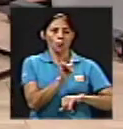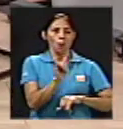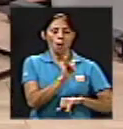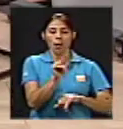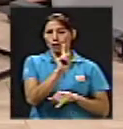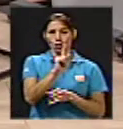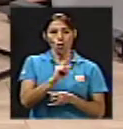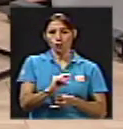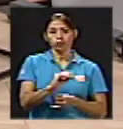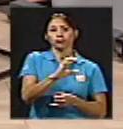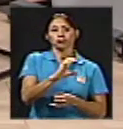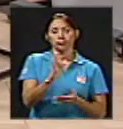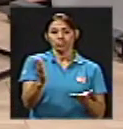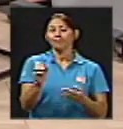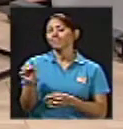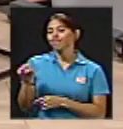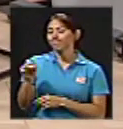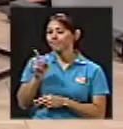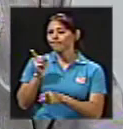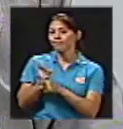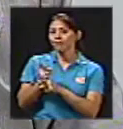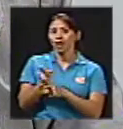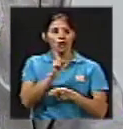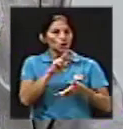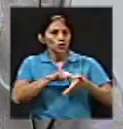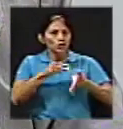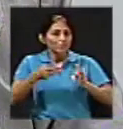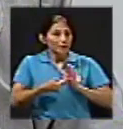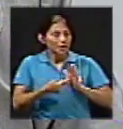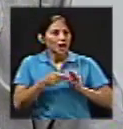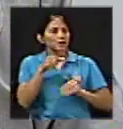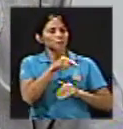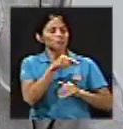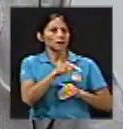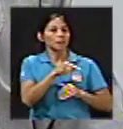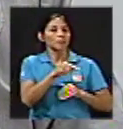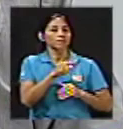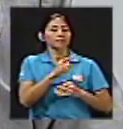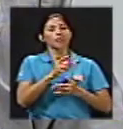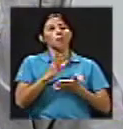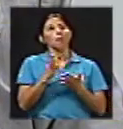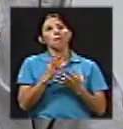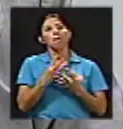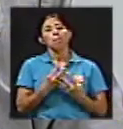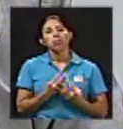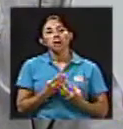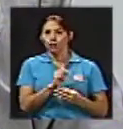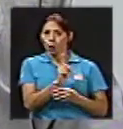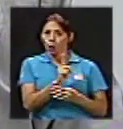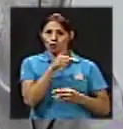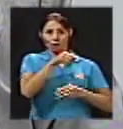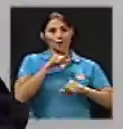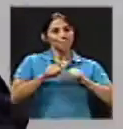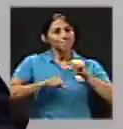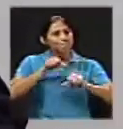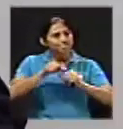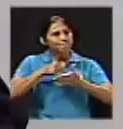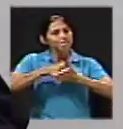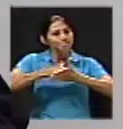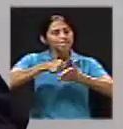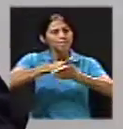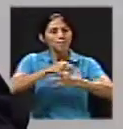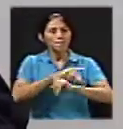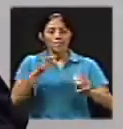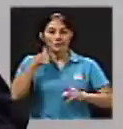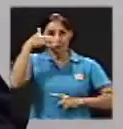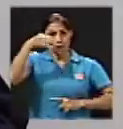No quiere decir que usted no le echó más ganas y más ganas, porque sabemos que así es usted, pero yo creo